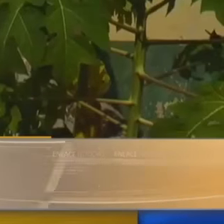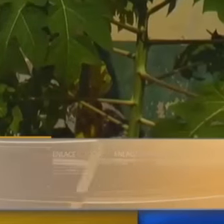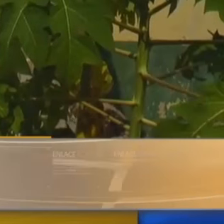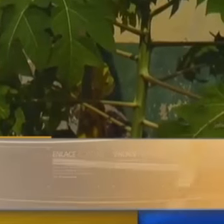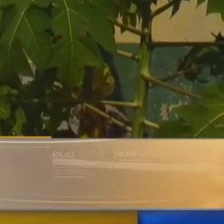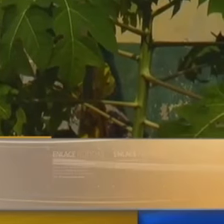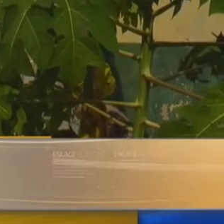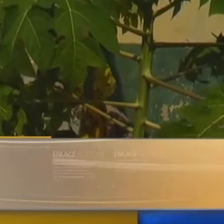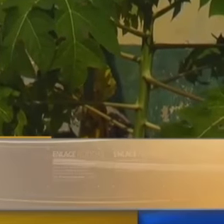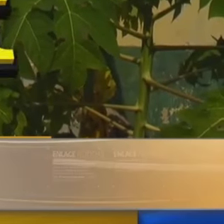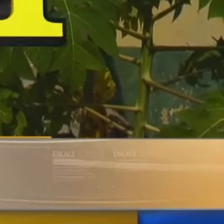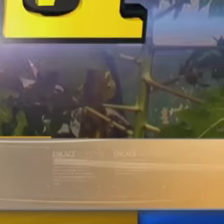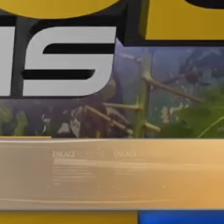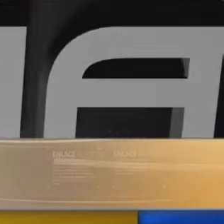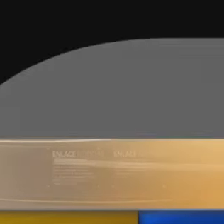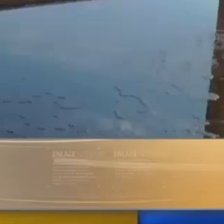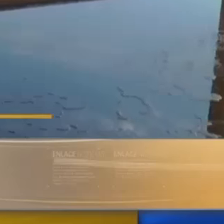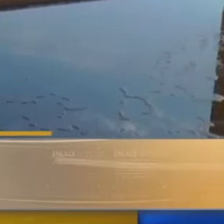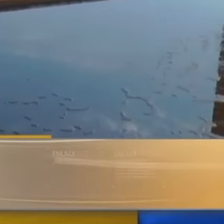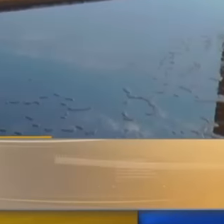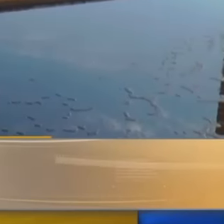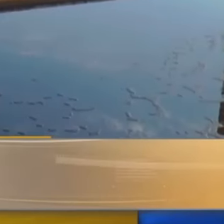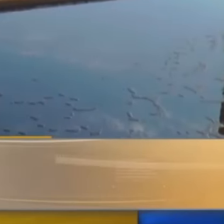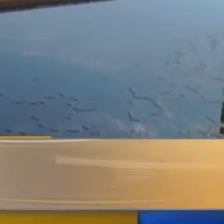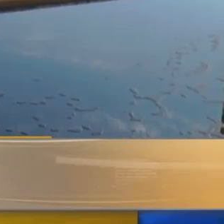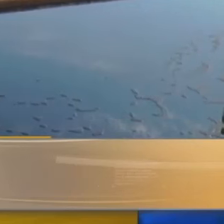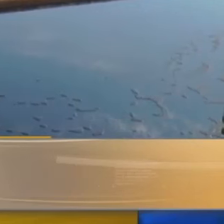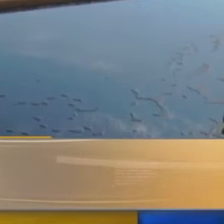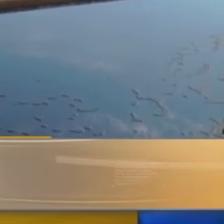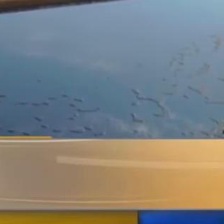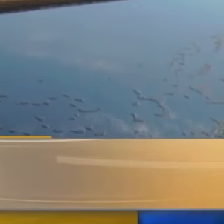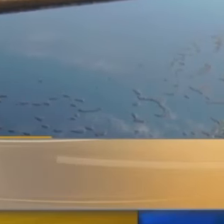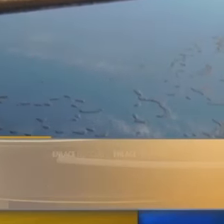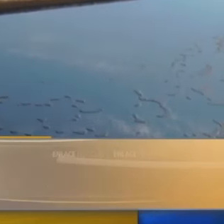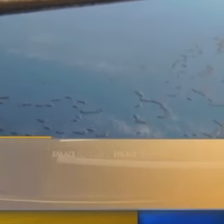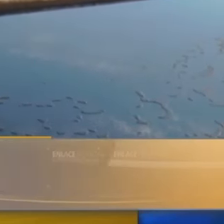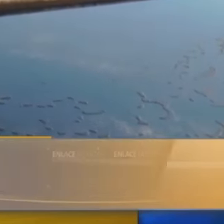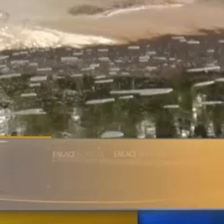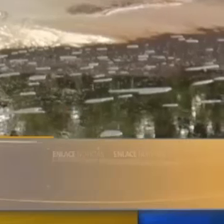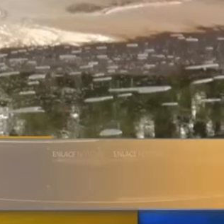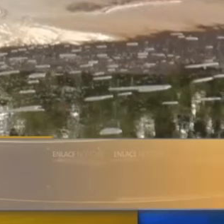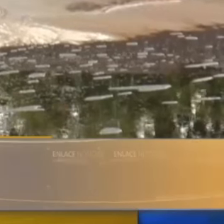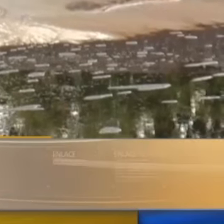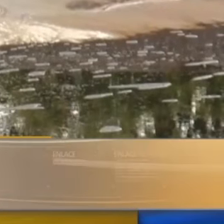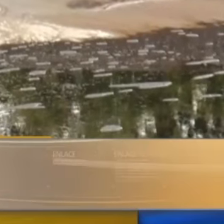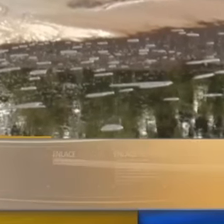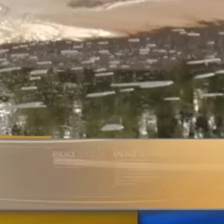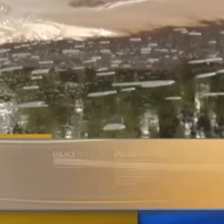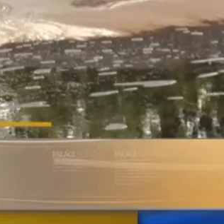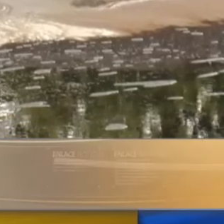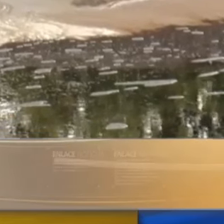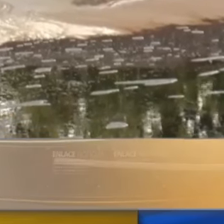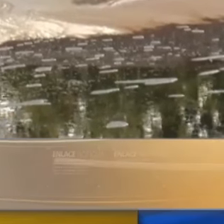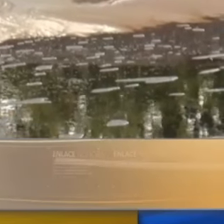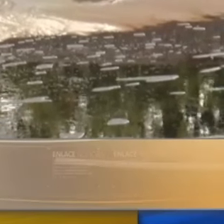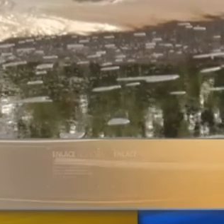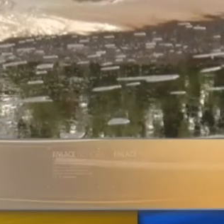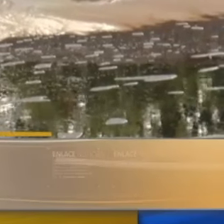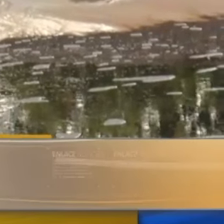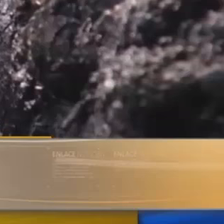Torres, el lugar es ahora guarida de malhechores. Ecopetrol se pronuncia ante el afloramiento de crudo en campo 23 del corregimiento El Centro. La